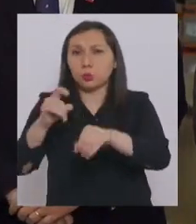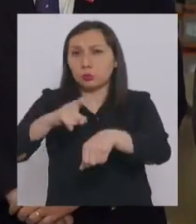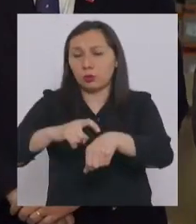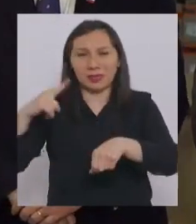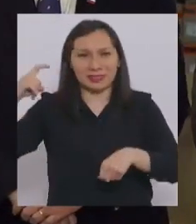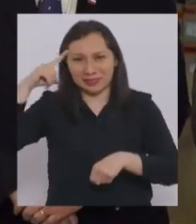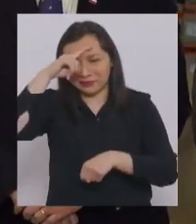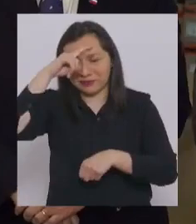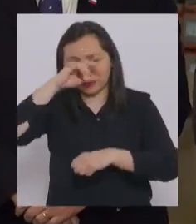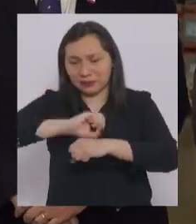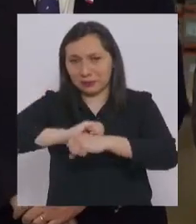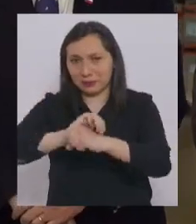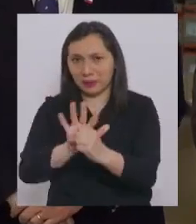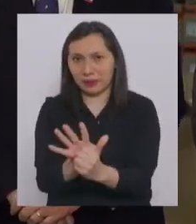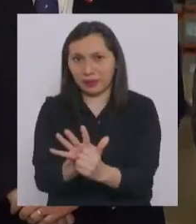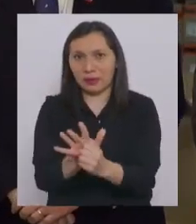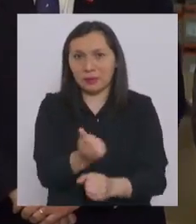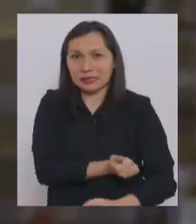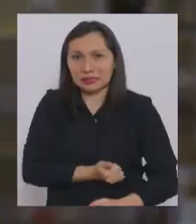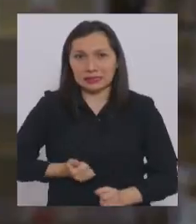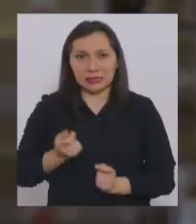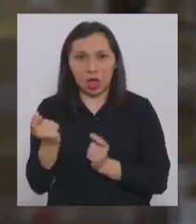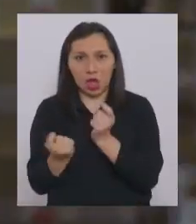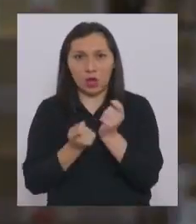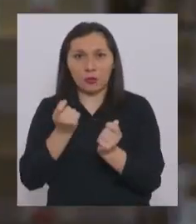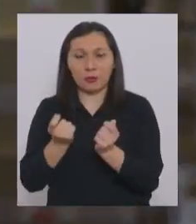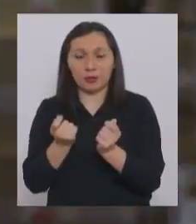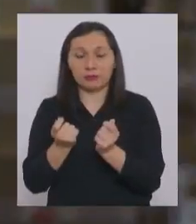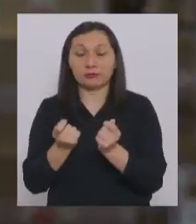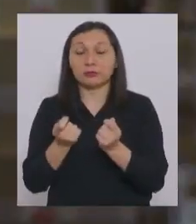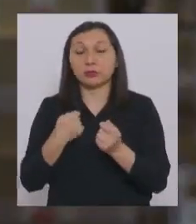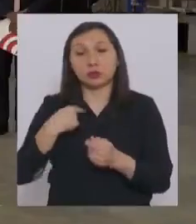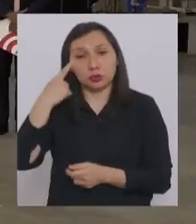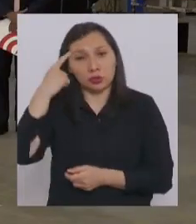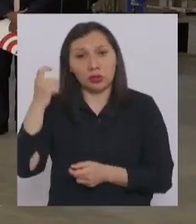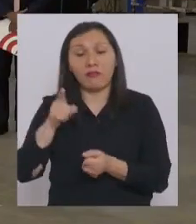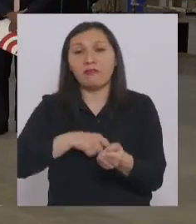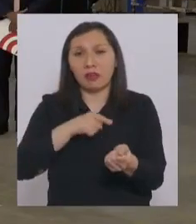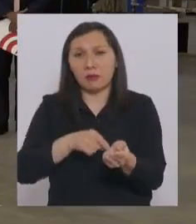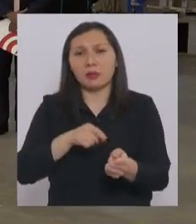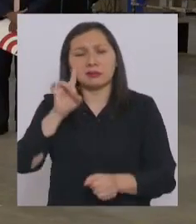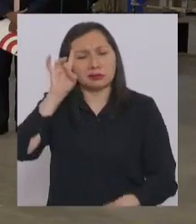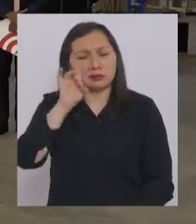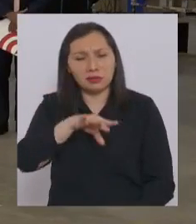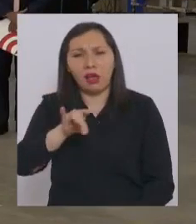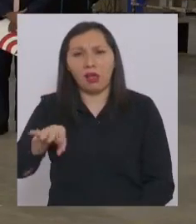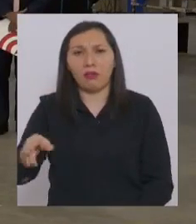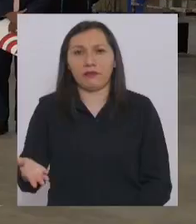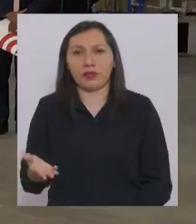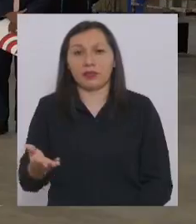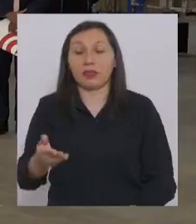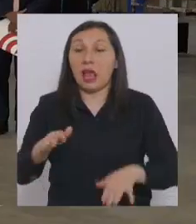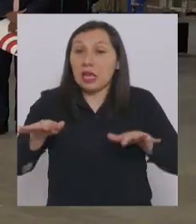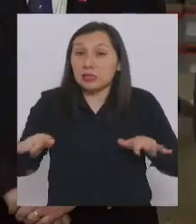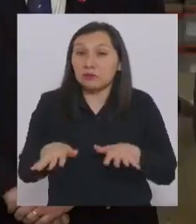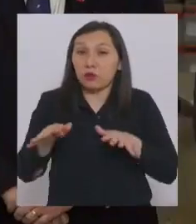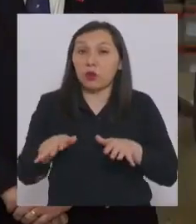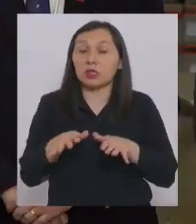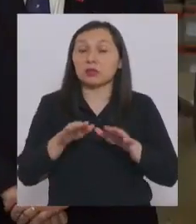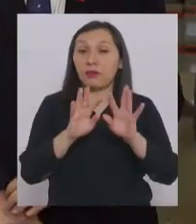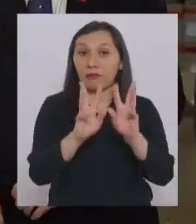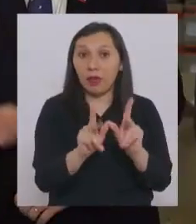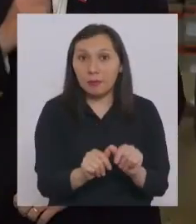más difícil de la pandemia, de la recesión. Y yo creo que las familias lo saben, porque el esfuerzo de la